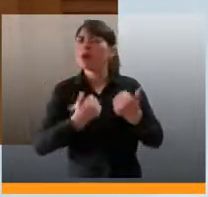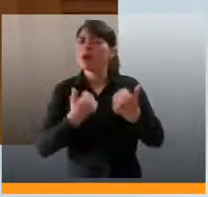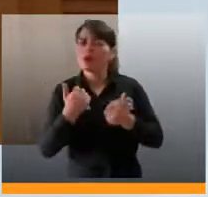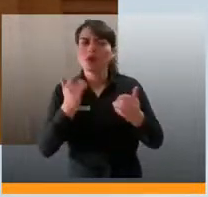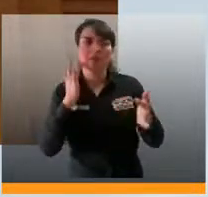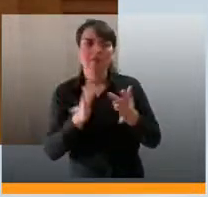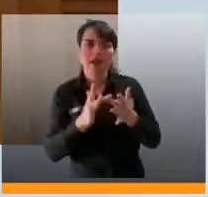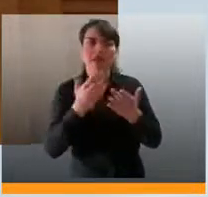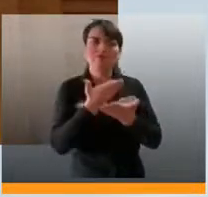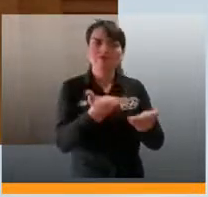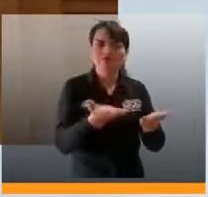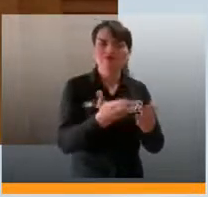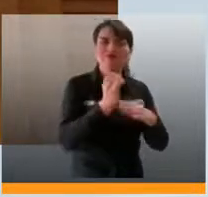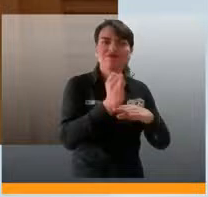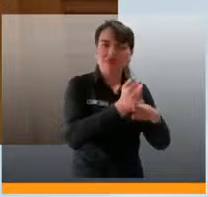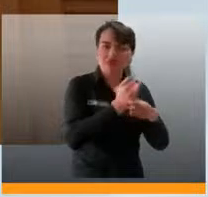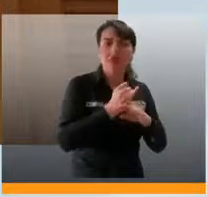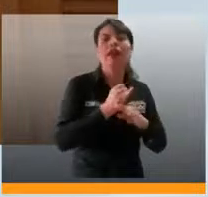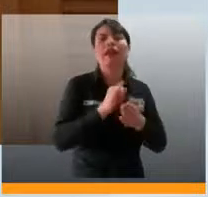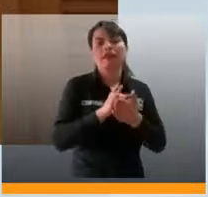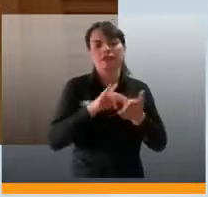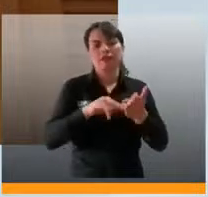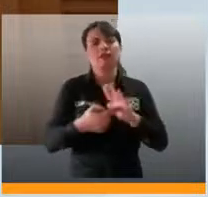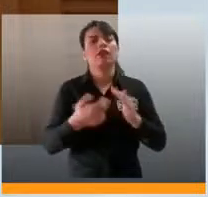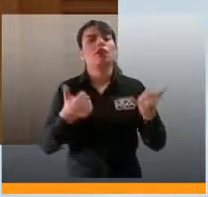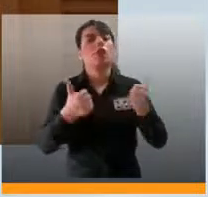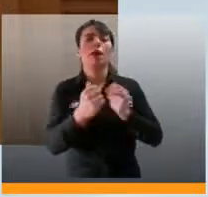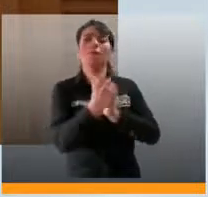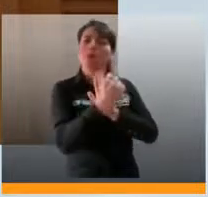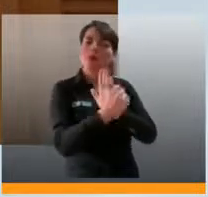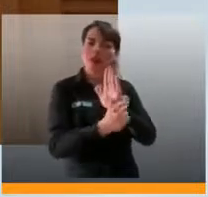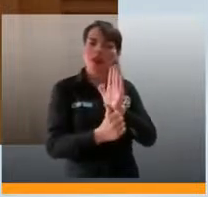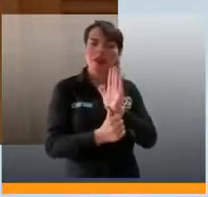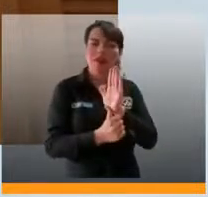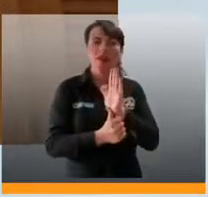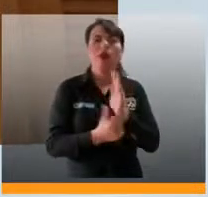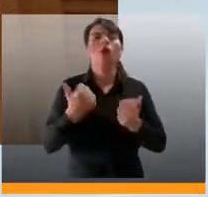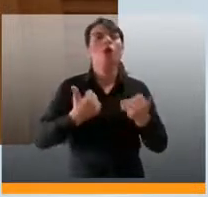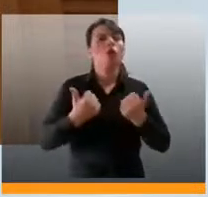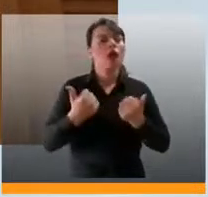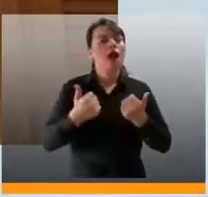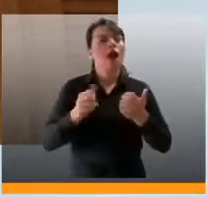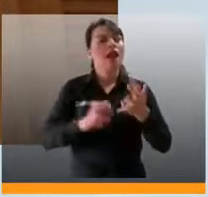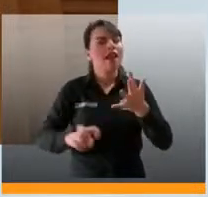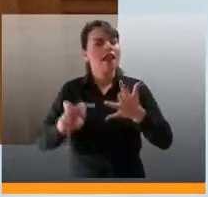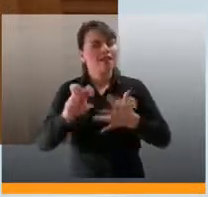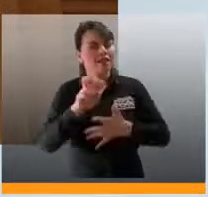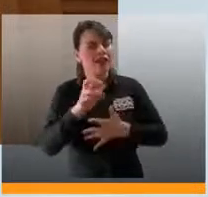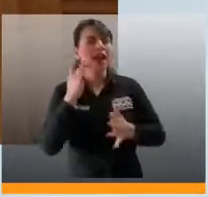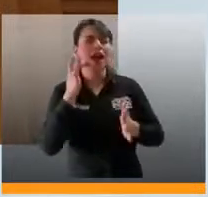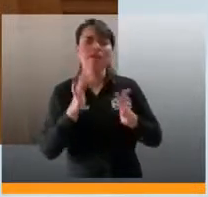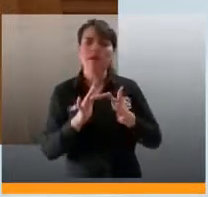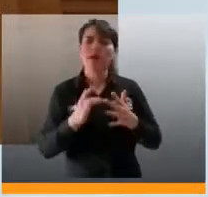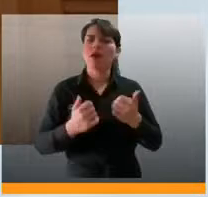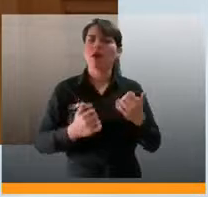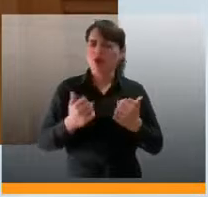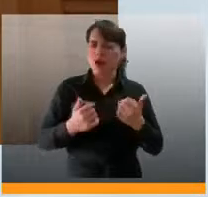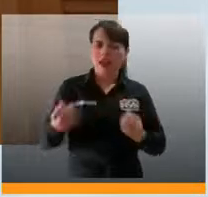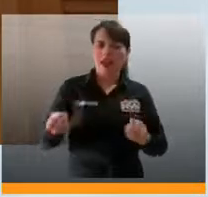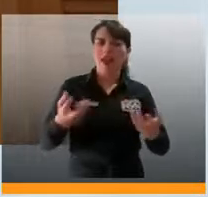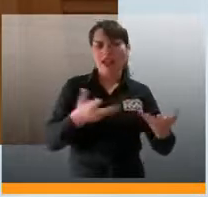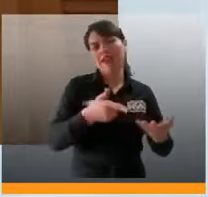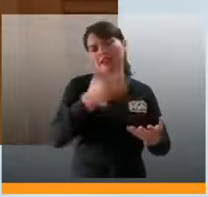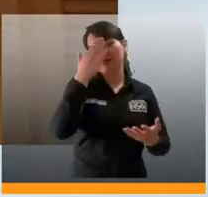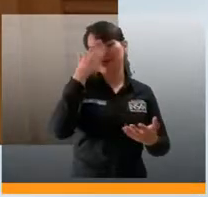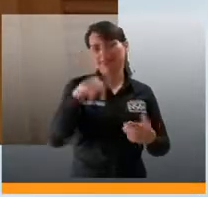las instituciones, la naturaleza de los programas, el nivel y modalidad del programa académico, un tema que